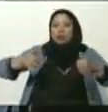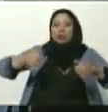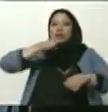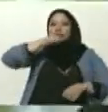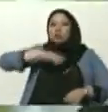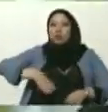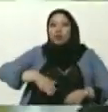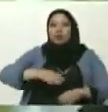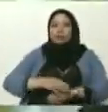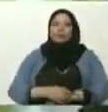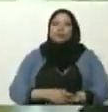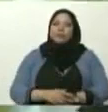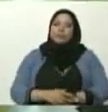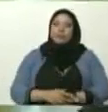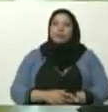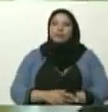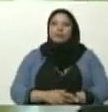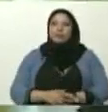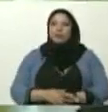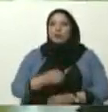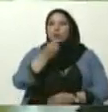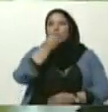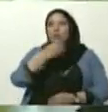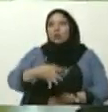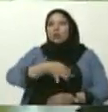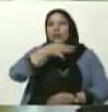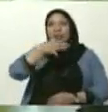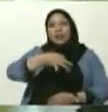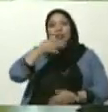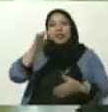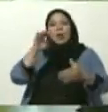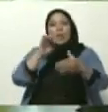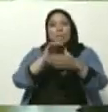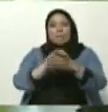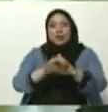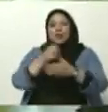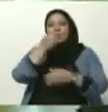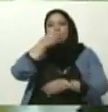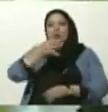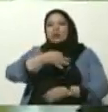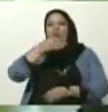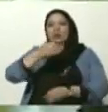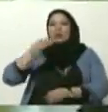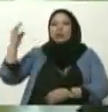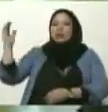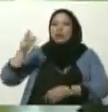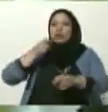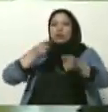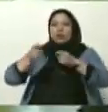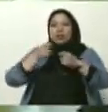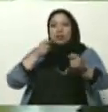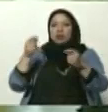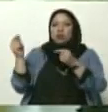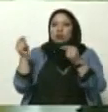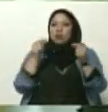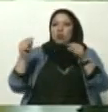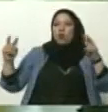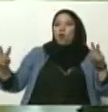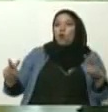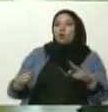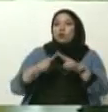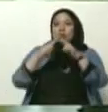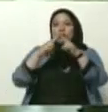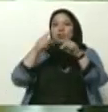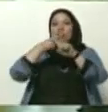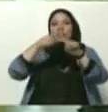historia. Muy buenas tardes, compañeros de la prensa, muy buenas tardes, bienvenidos a esta rueda de prensa, a este encuentro ofrecido por